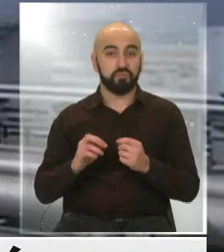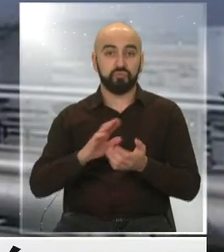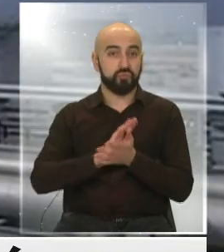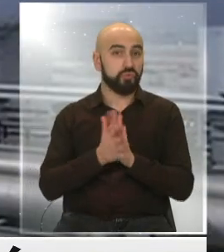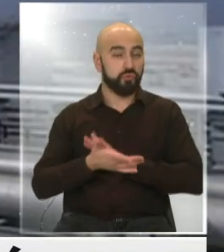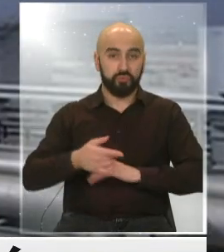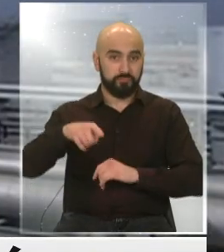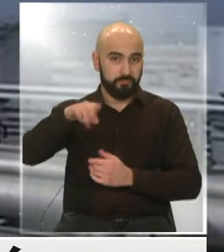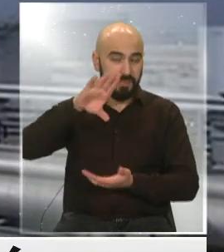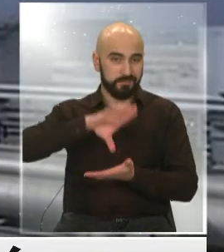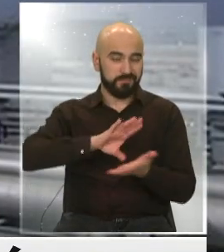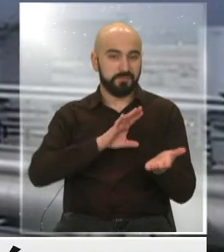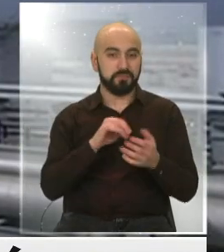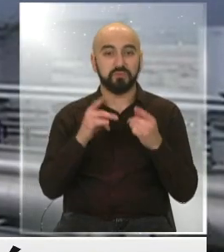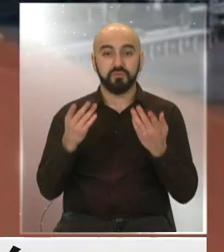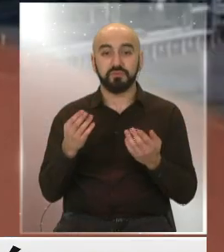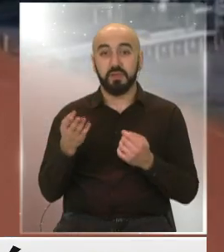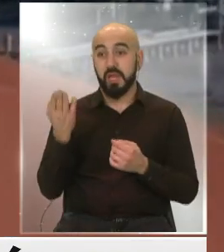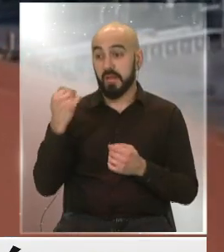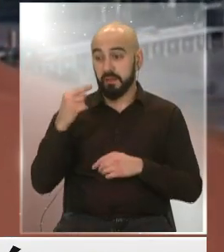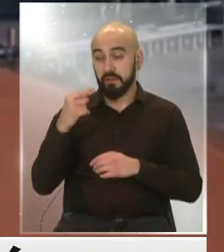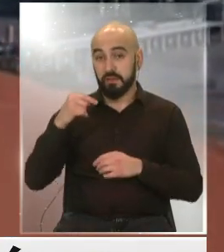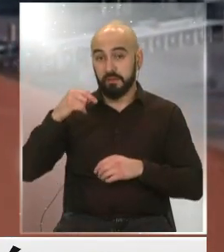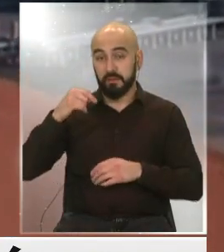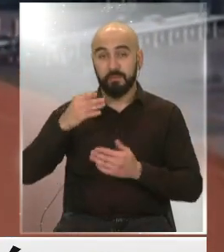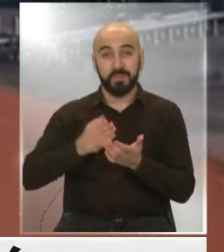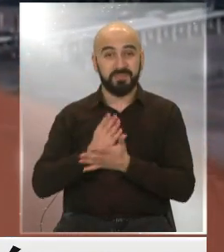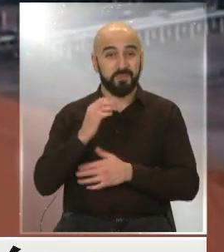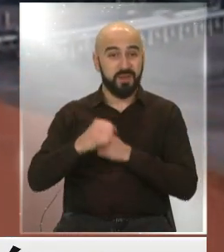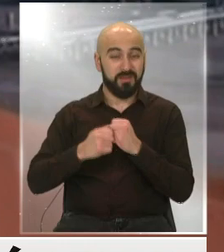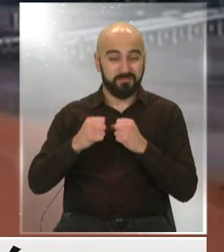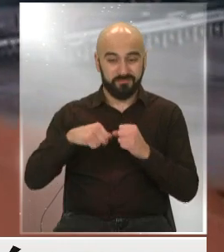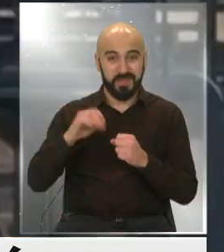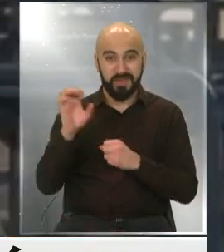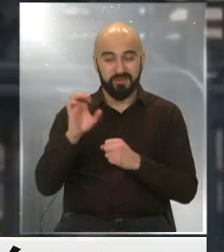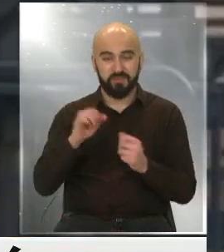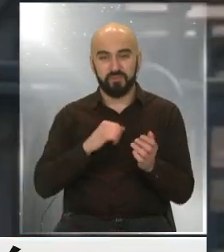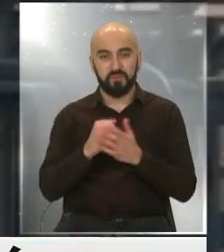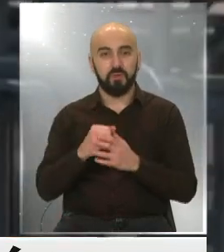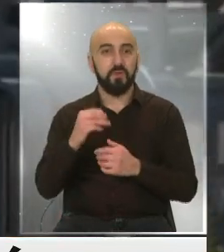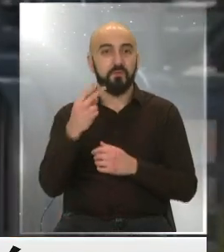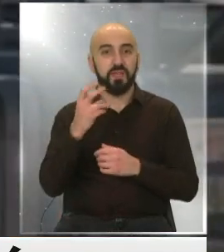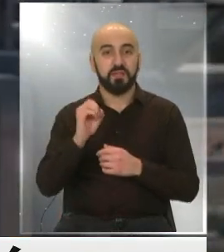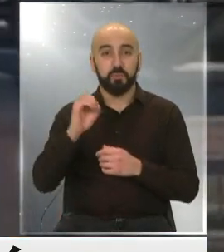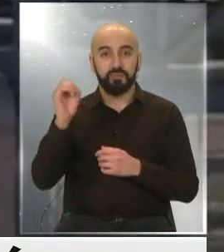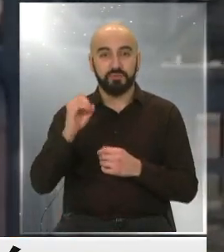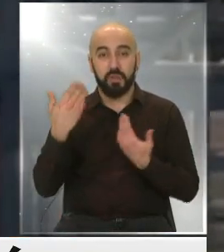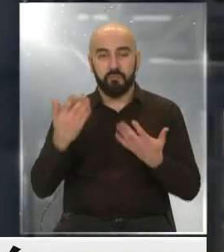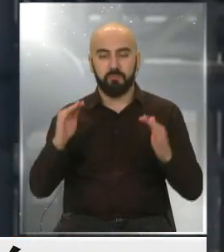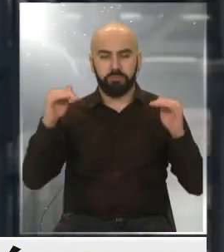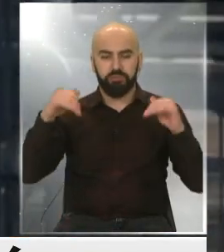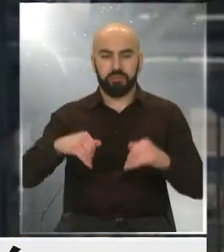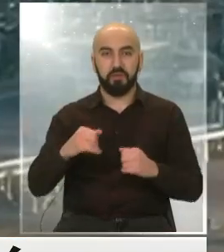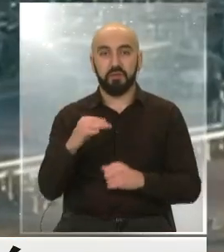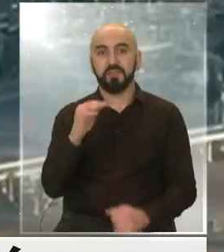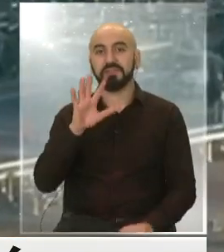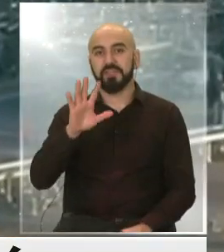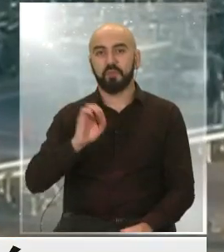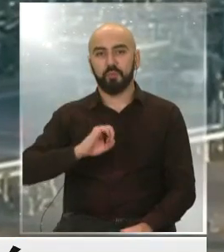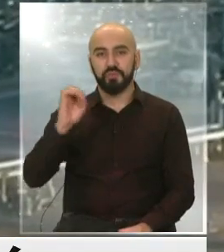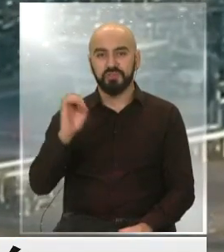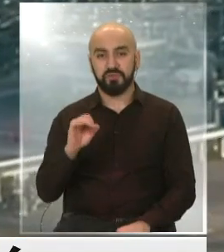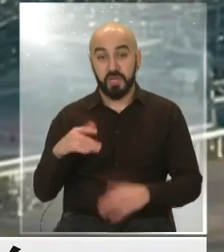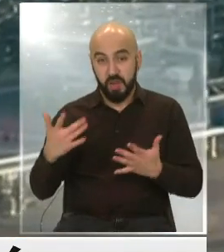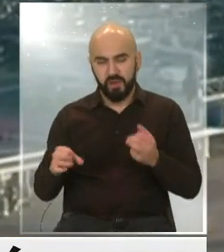principios de año estaba en 20%, hace un mes llegó a 5%. Ahora se está trabajando con una